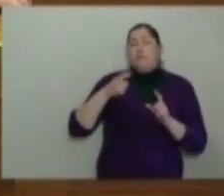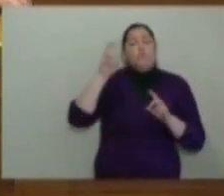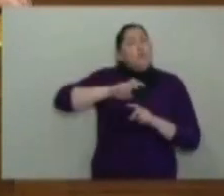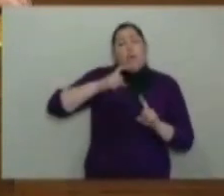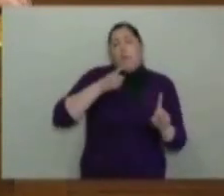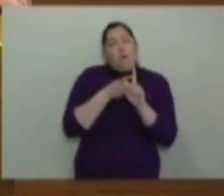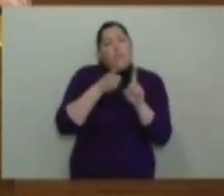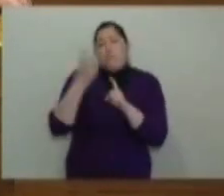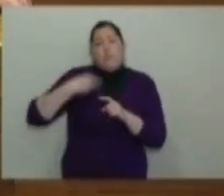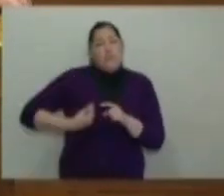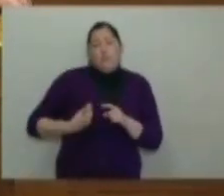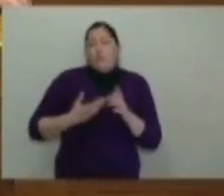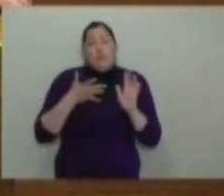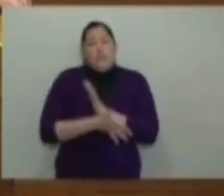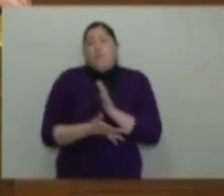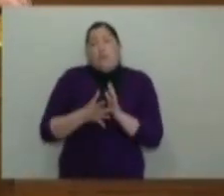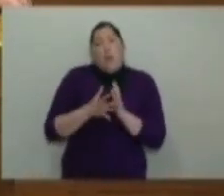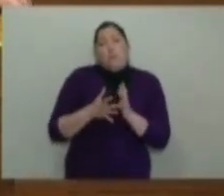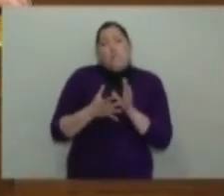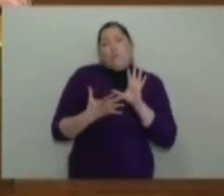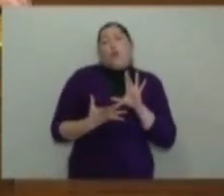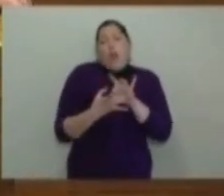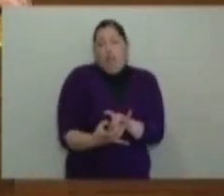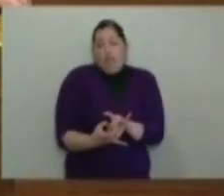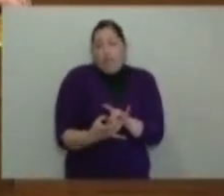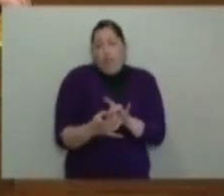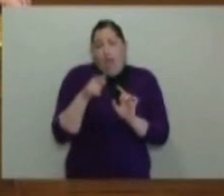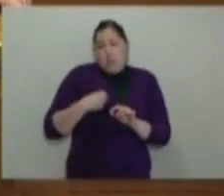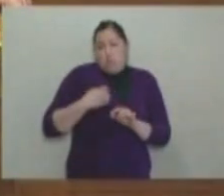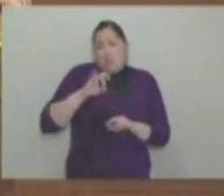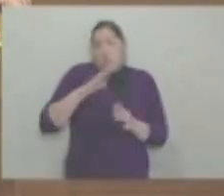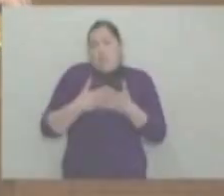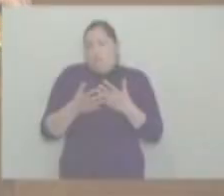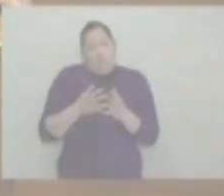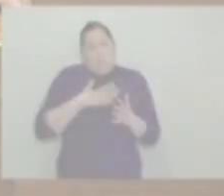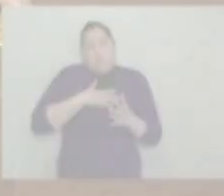mismos objetivos y por lo tanto en coherencia con eso vamos a votar a favor de esta